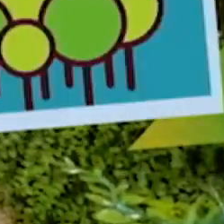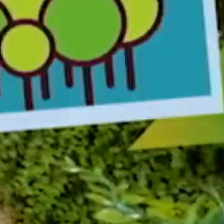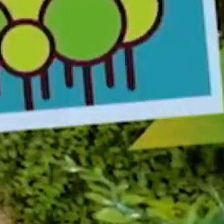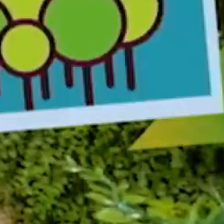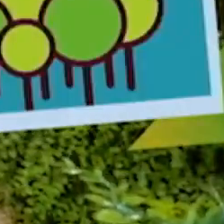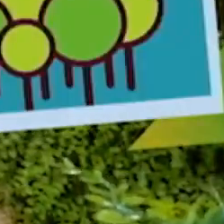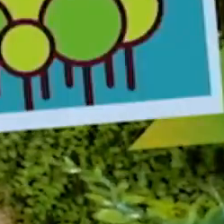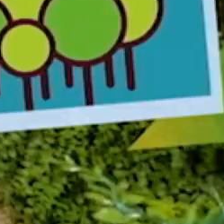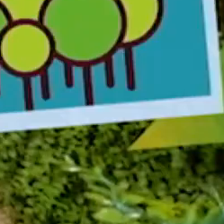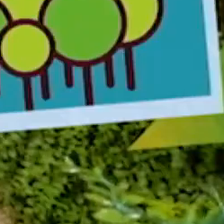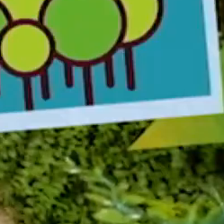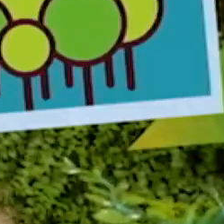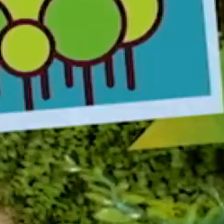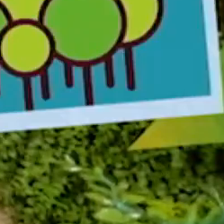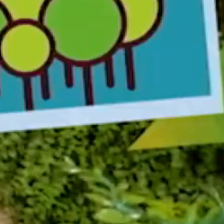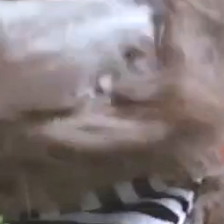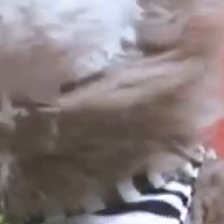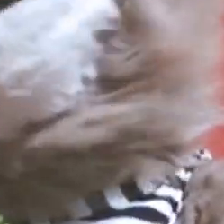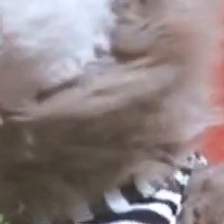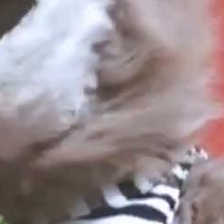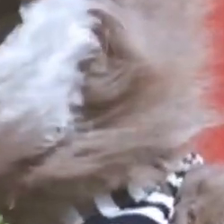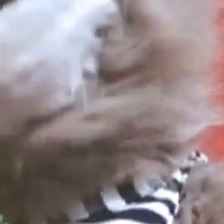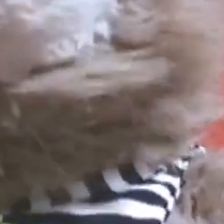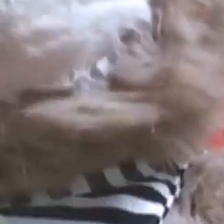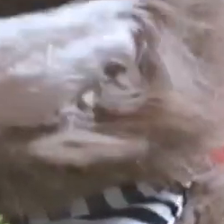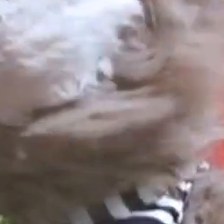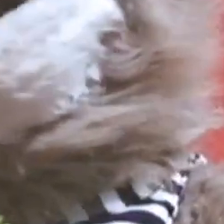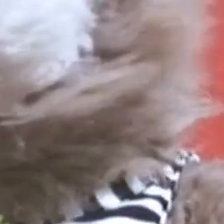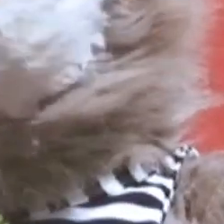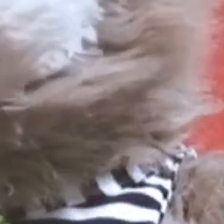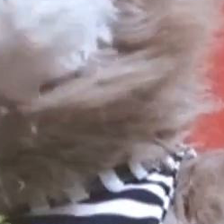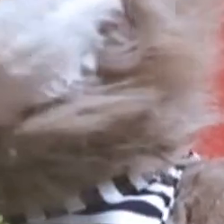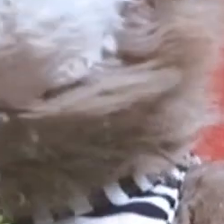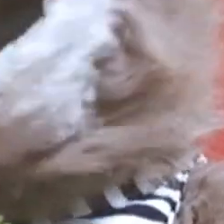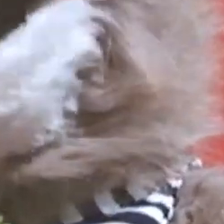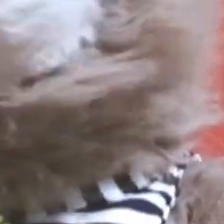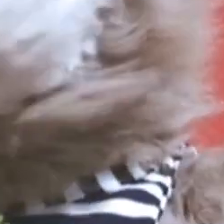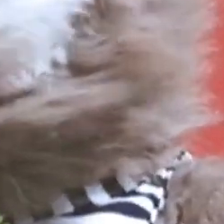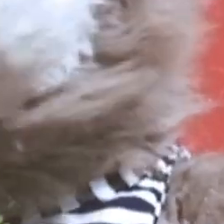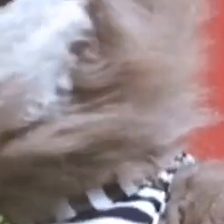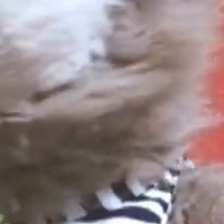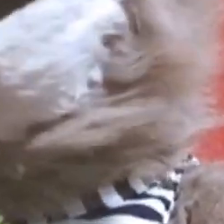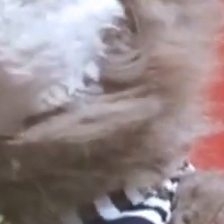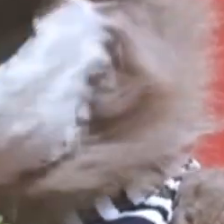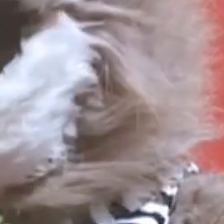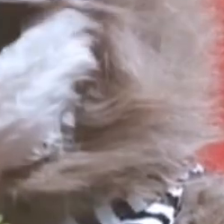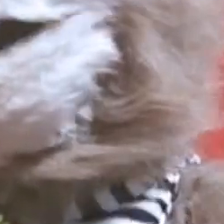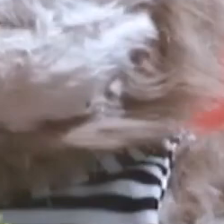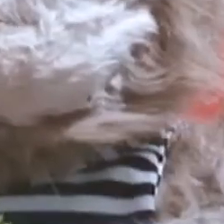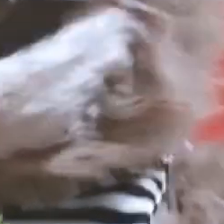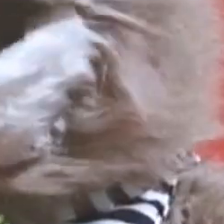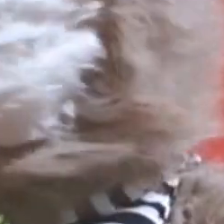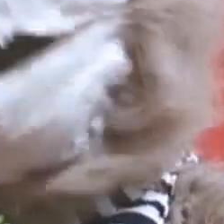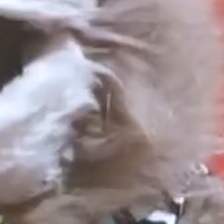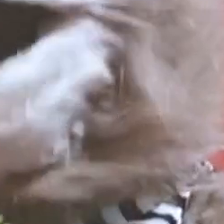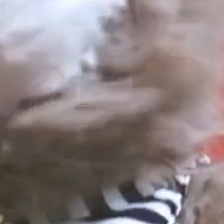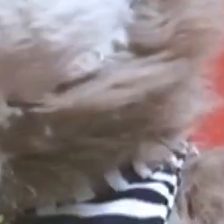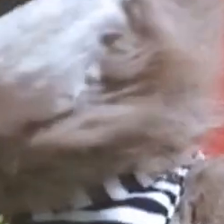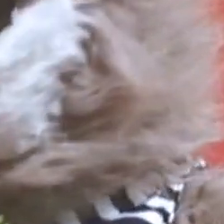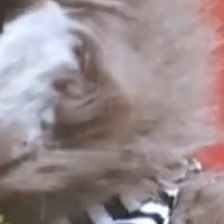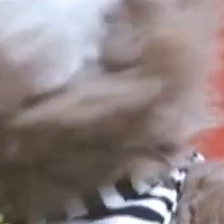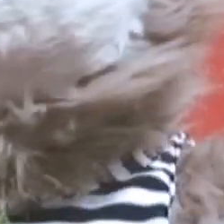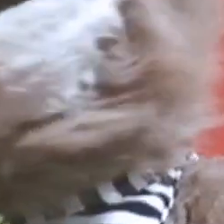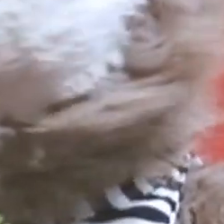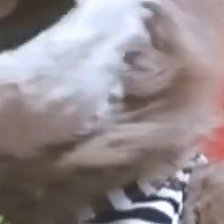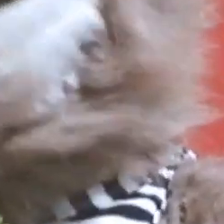respiramos hasta la madera que utilizamos. Lo curioso es que, pese a que nuestra supervivencia depende de ellos, permitimos